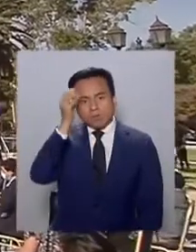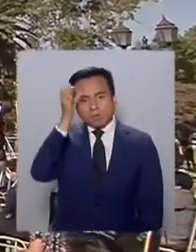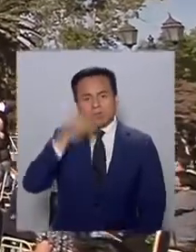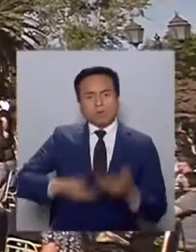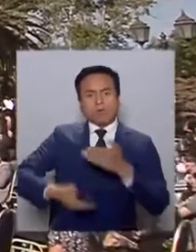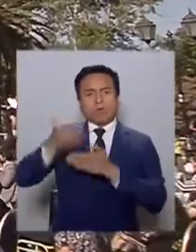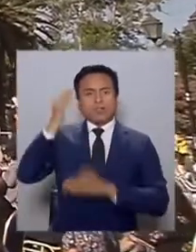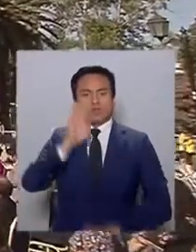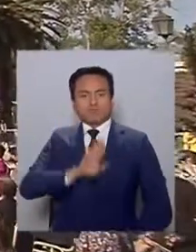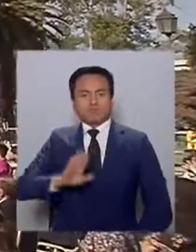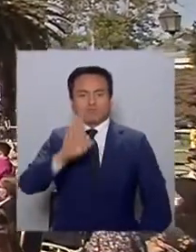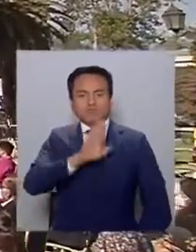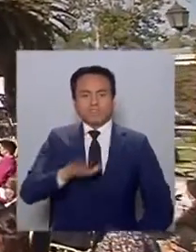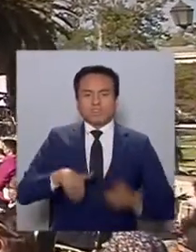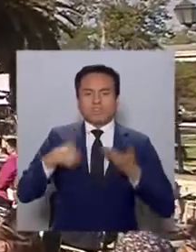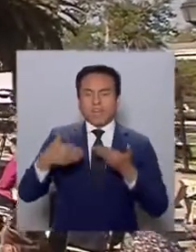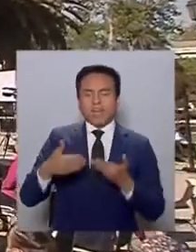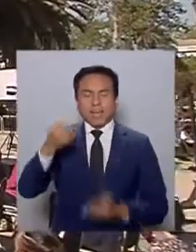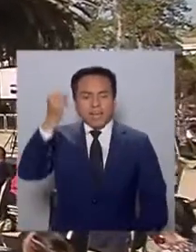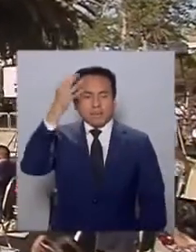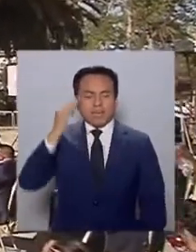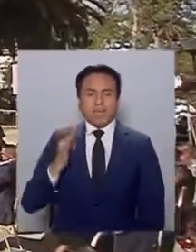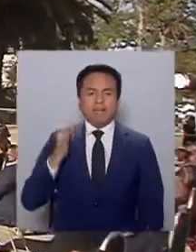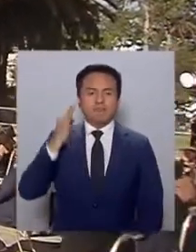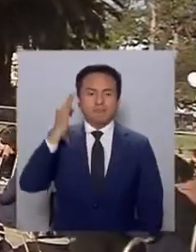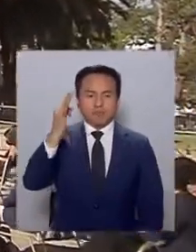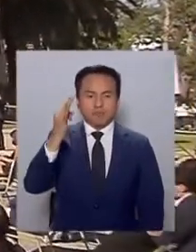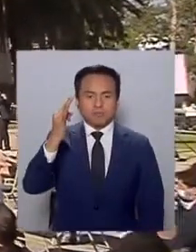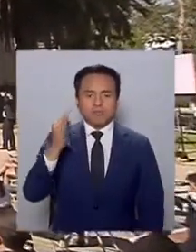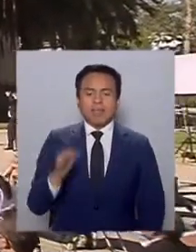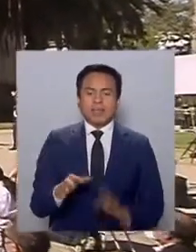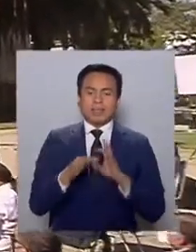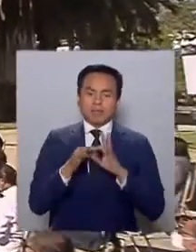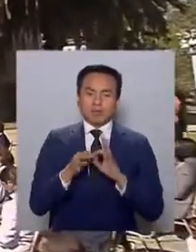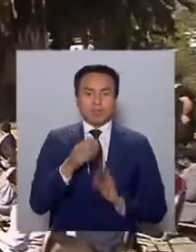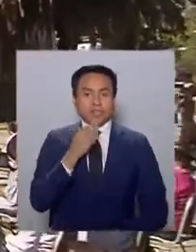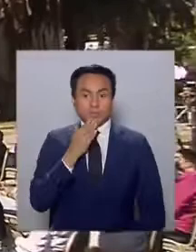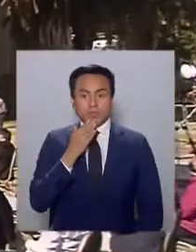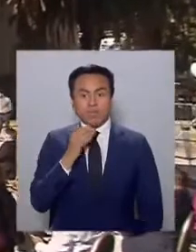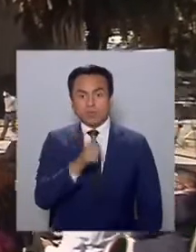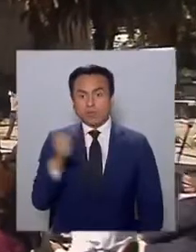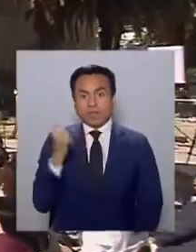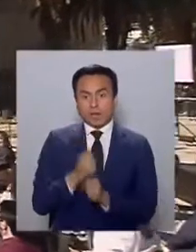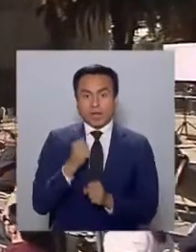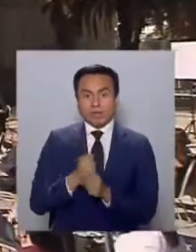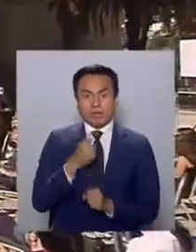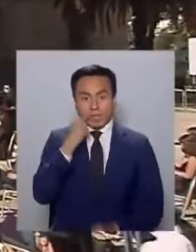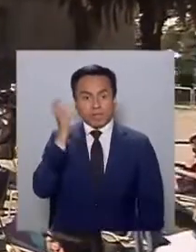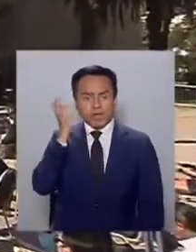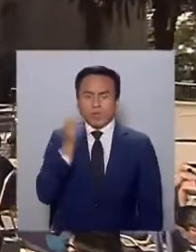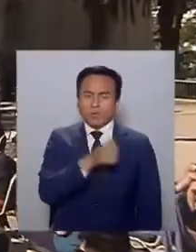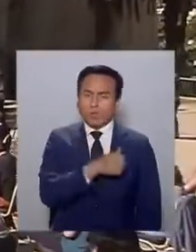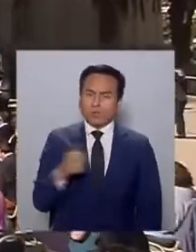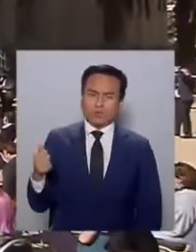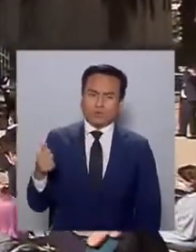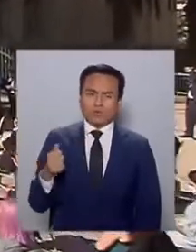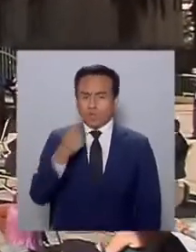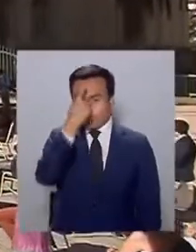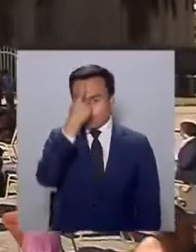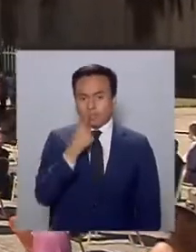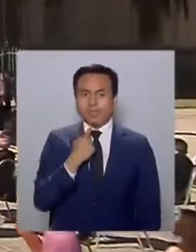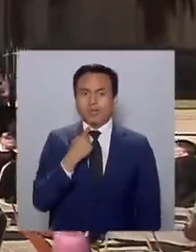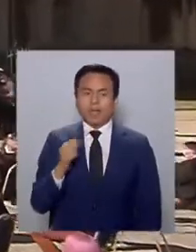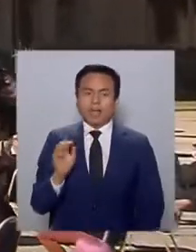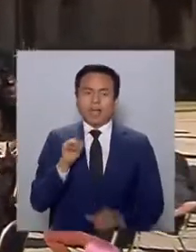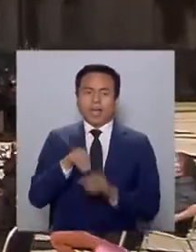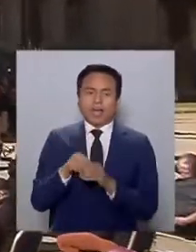del pasado y llevarán nuestros aprendizajes al futuro. Le agradezco también a todos los trabajadores y trabajadoras del museo por